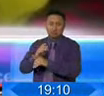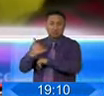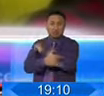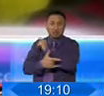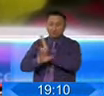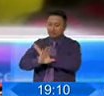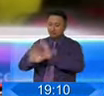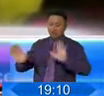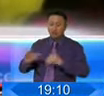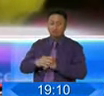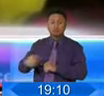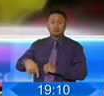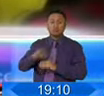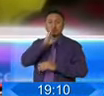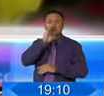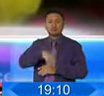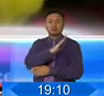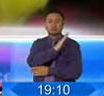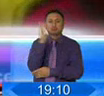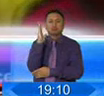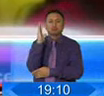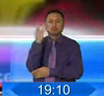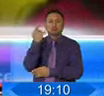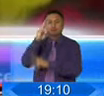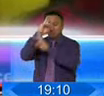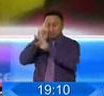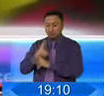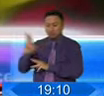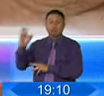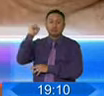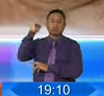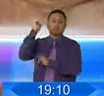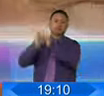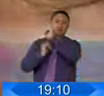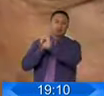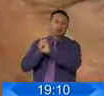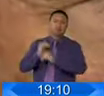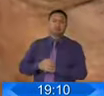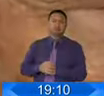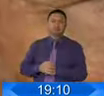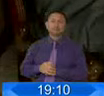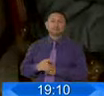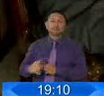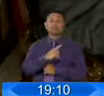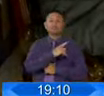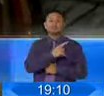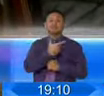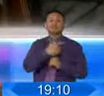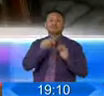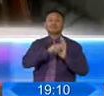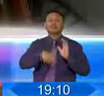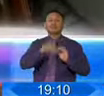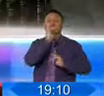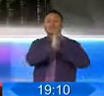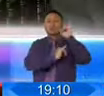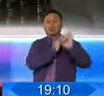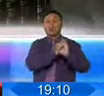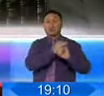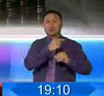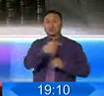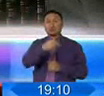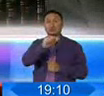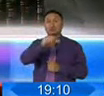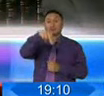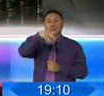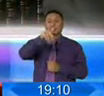países. Nuestra postura ha sido clara del respeto del derecho internacional. Pero esto es cuestionado por el internacionalista Mauricio Gándara. Y